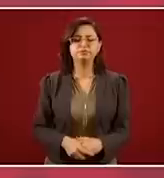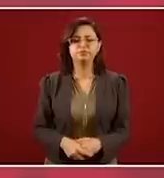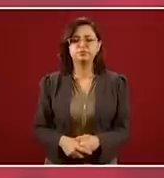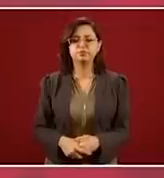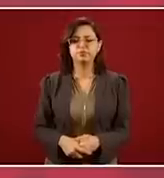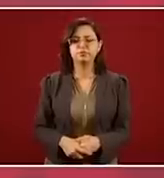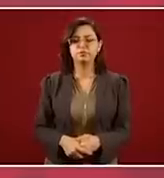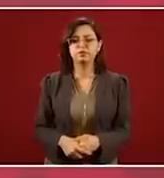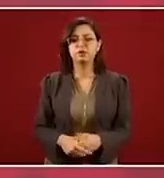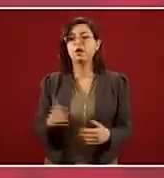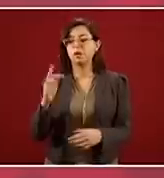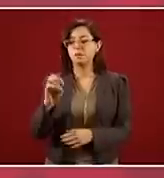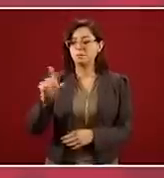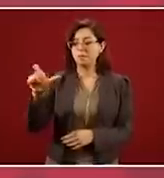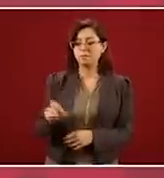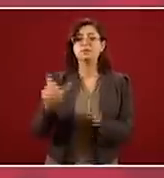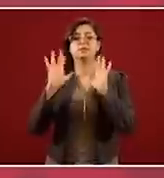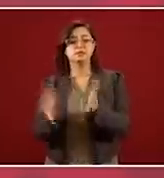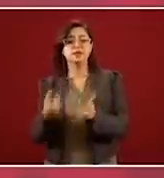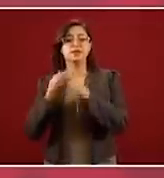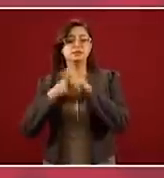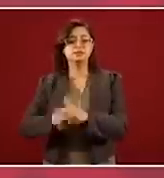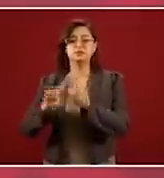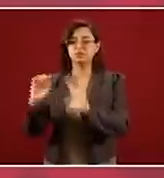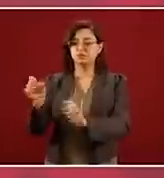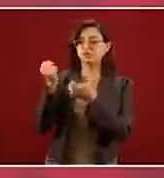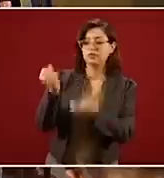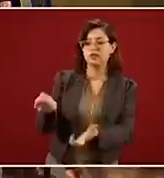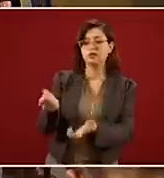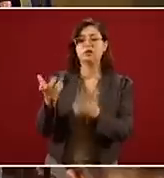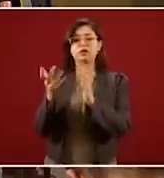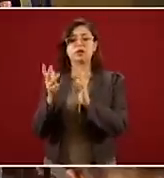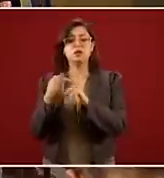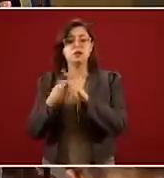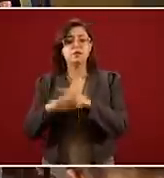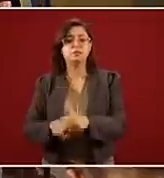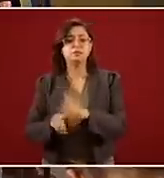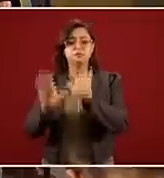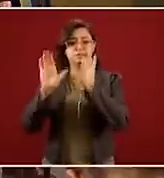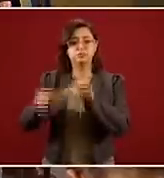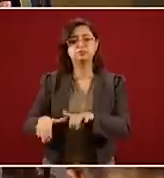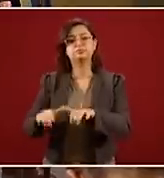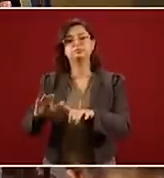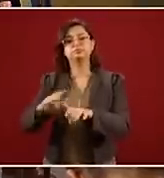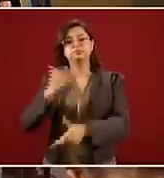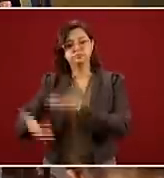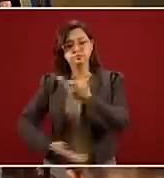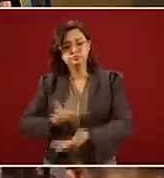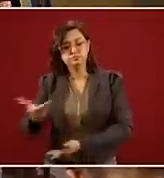Ya se está invirtiendo en Pemex. Hablamos de la contratación de servicios.